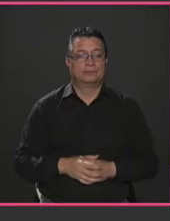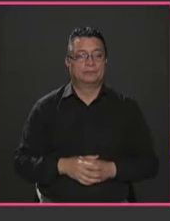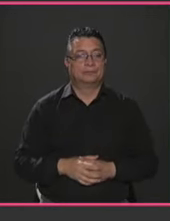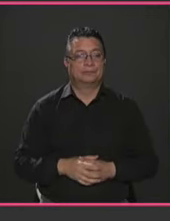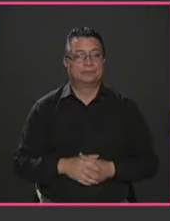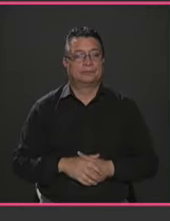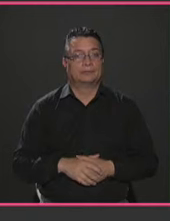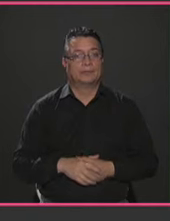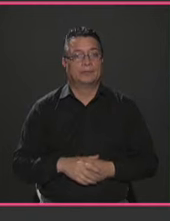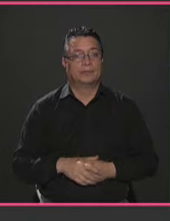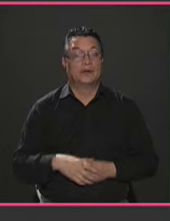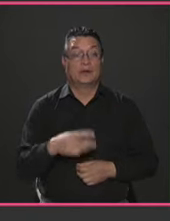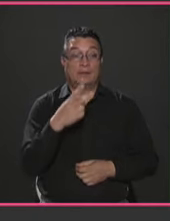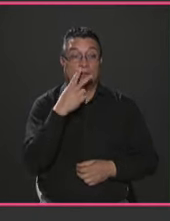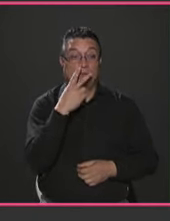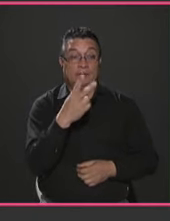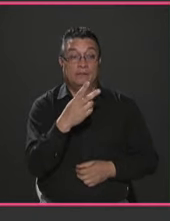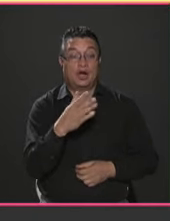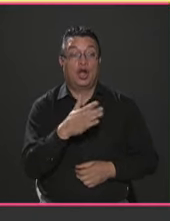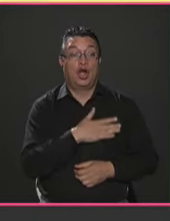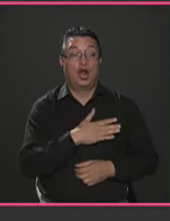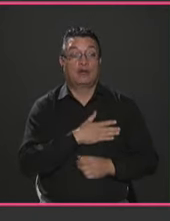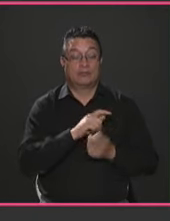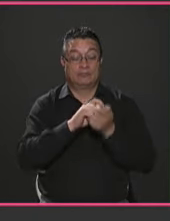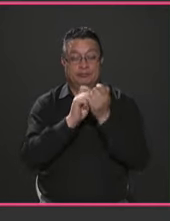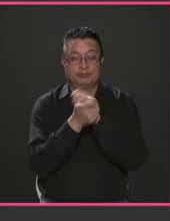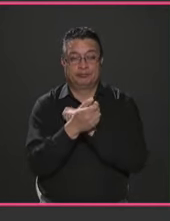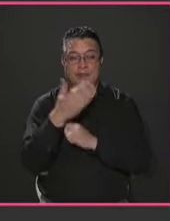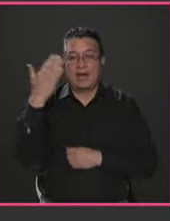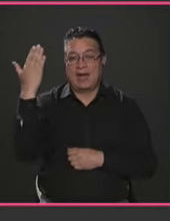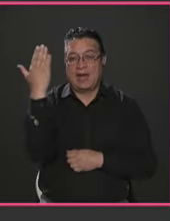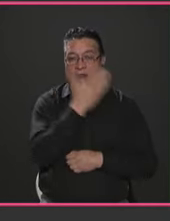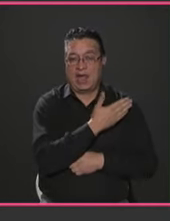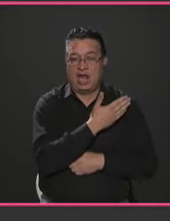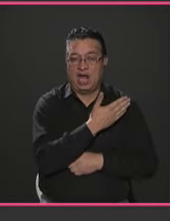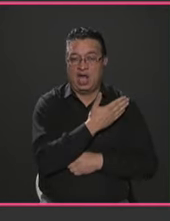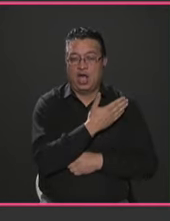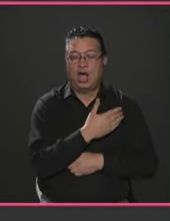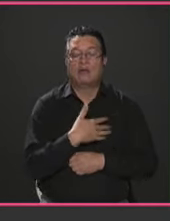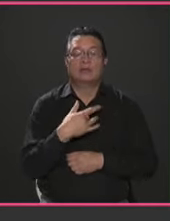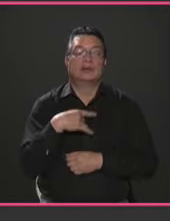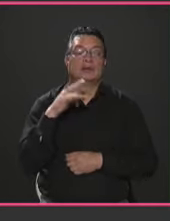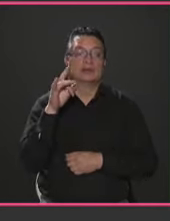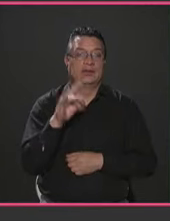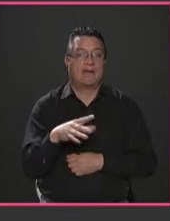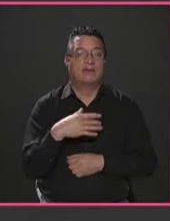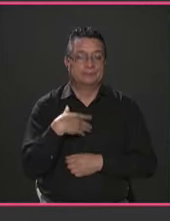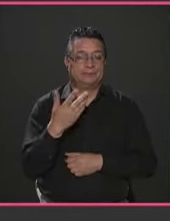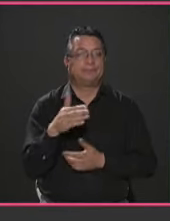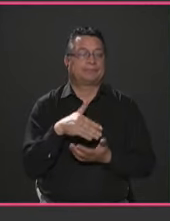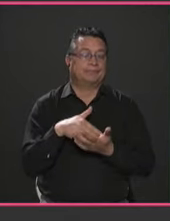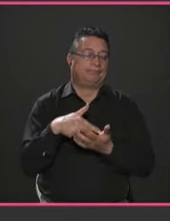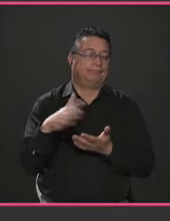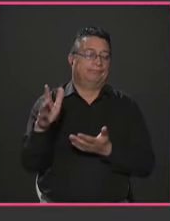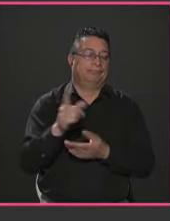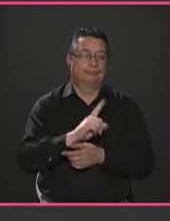mono y ven que en un minuto el corazón se pone negro y que ya sabemos que está